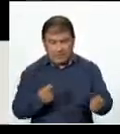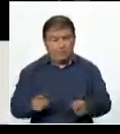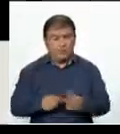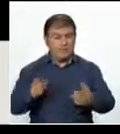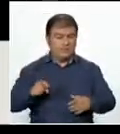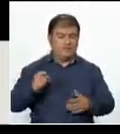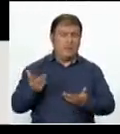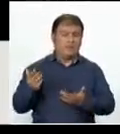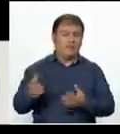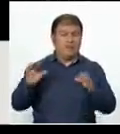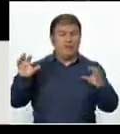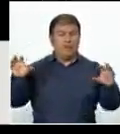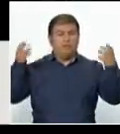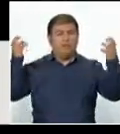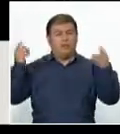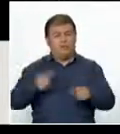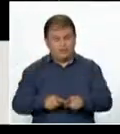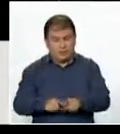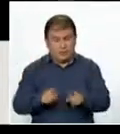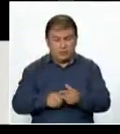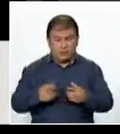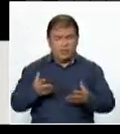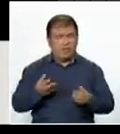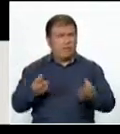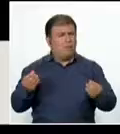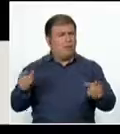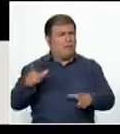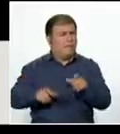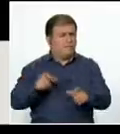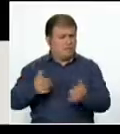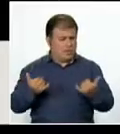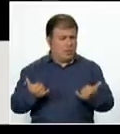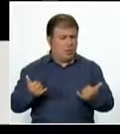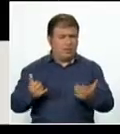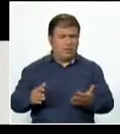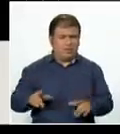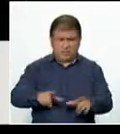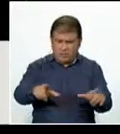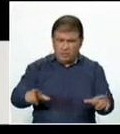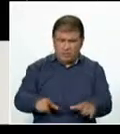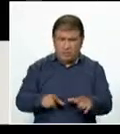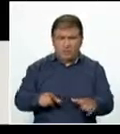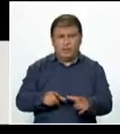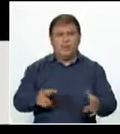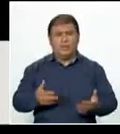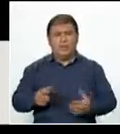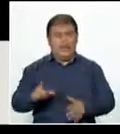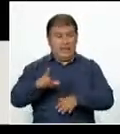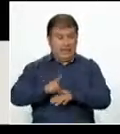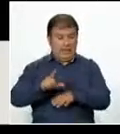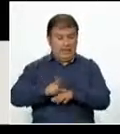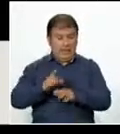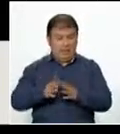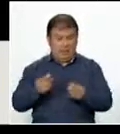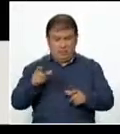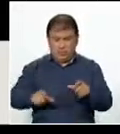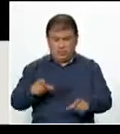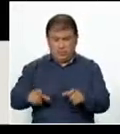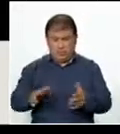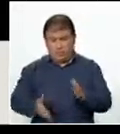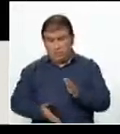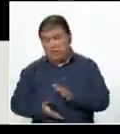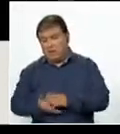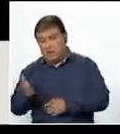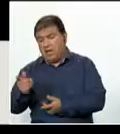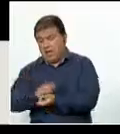esperar necesariamente la policía, ¿no? Y vamos a la cantidad de personas que hay a esta hora en ese centro, ¿no? O sea, en Lima existen muchas personas, no tanto que van a